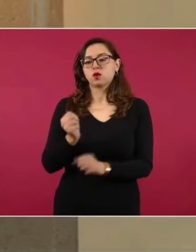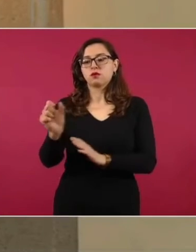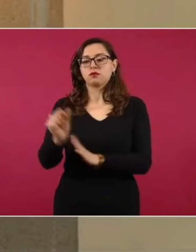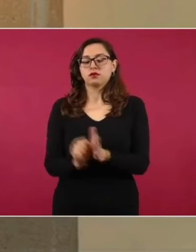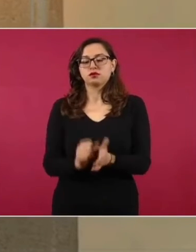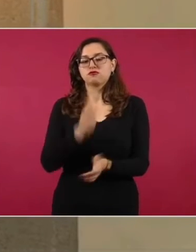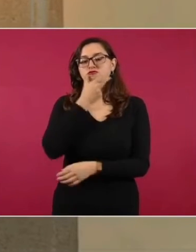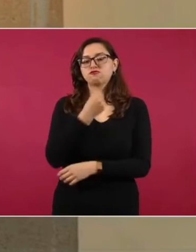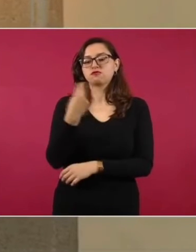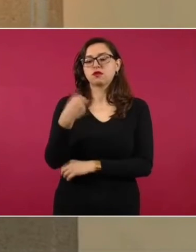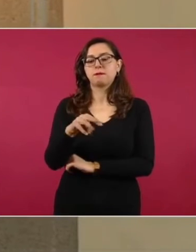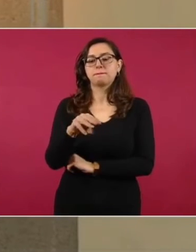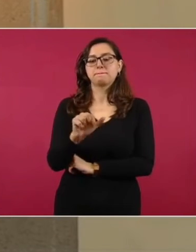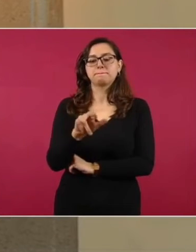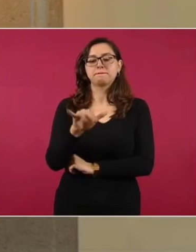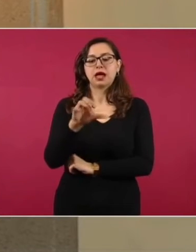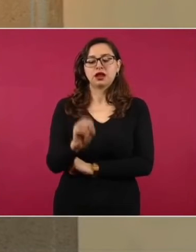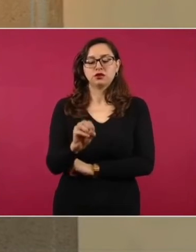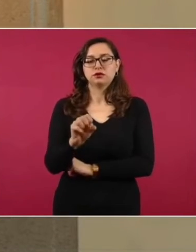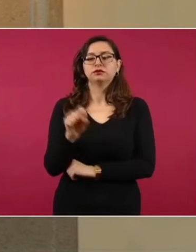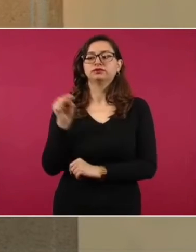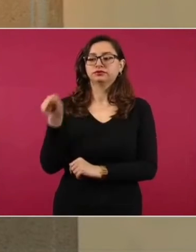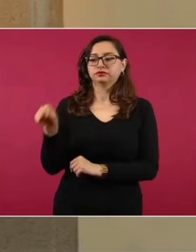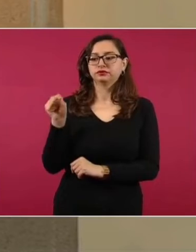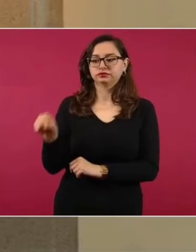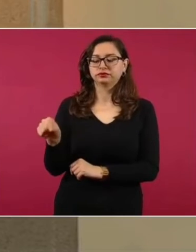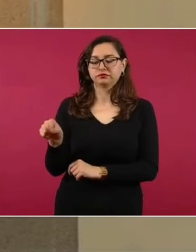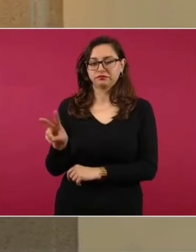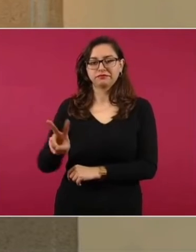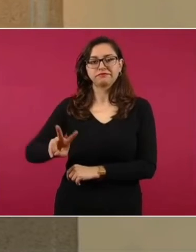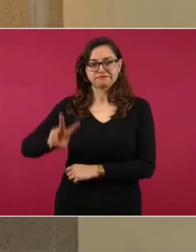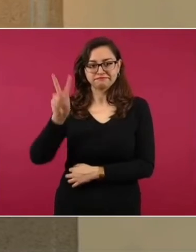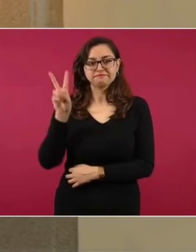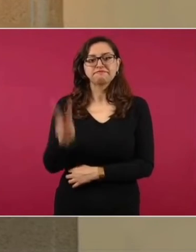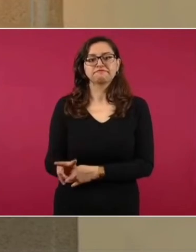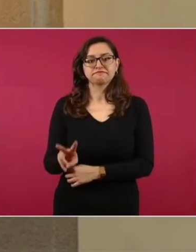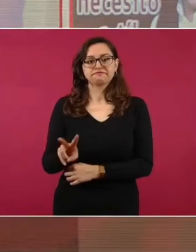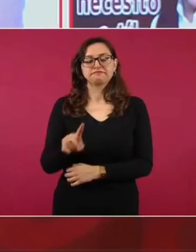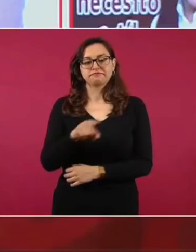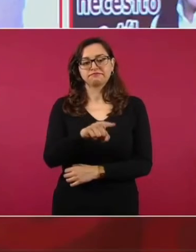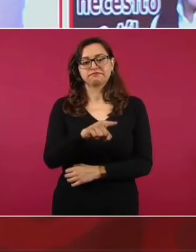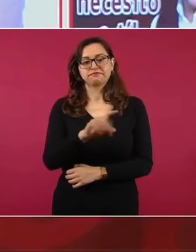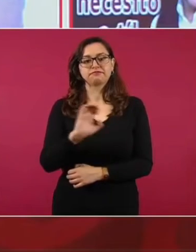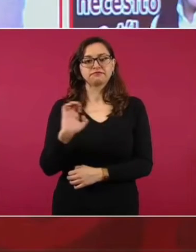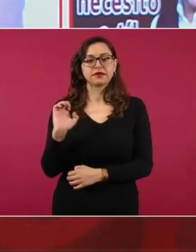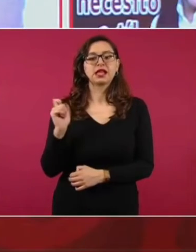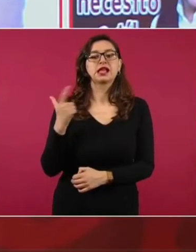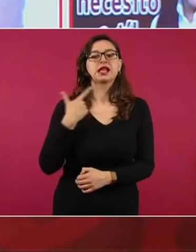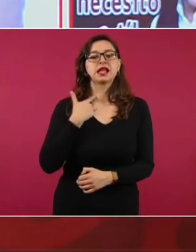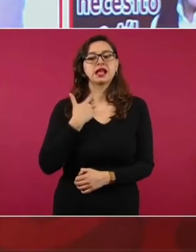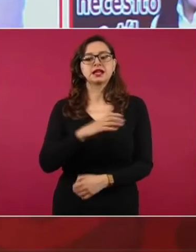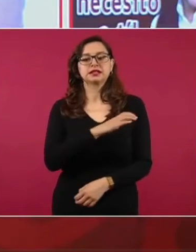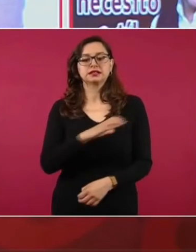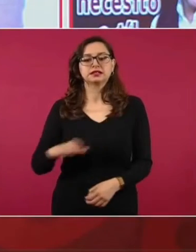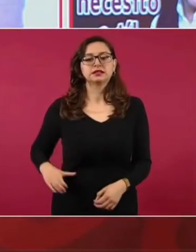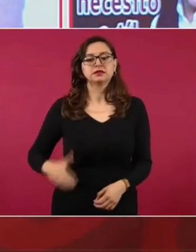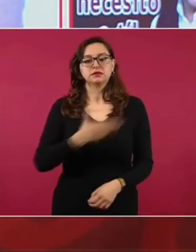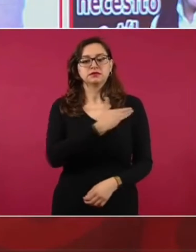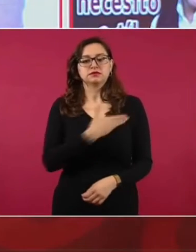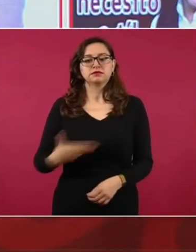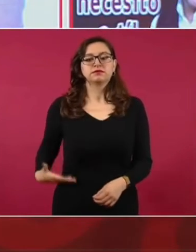N. tras acreditar su participación en el asesinato de un ex candidato a presidente municipal de Ameca